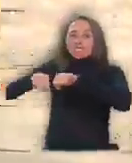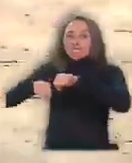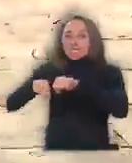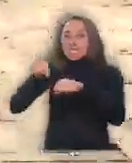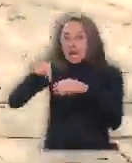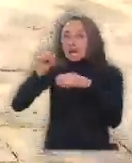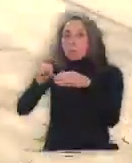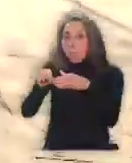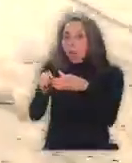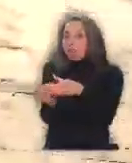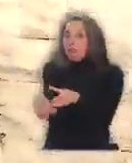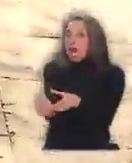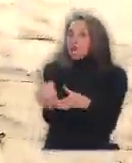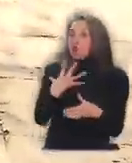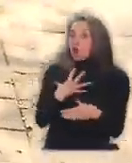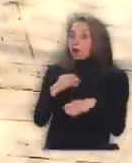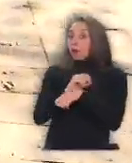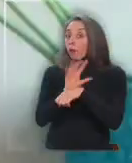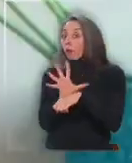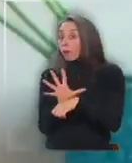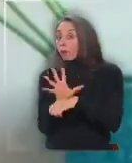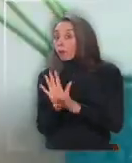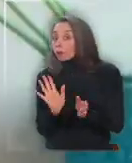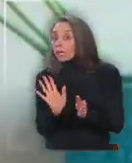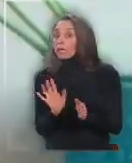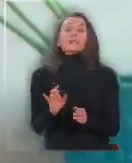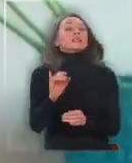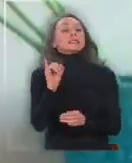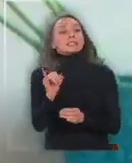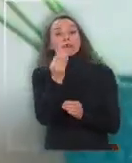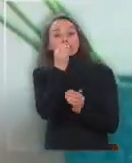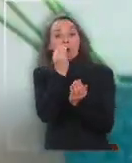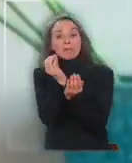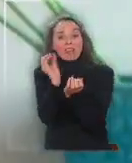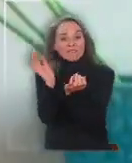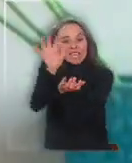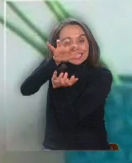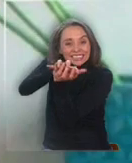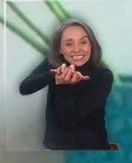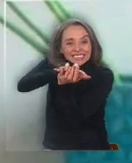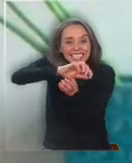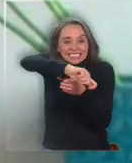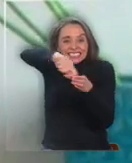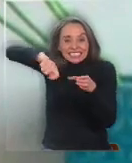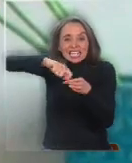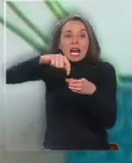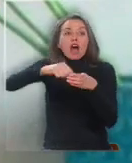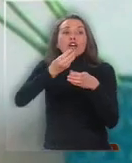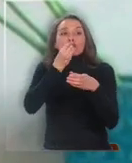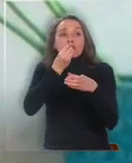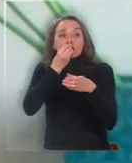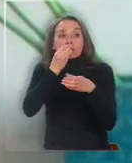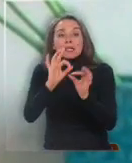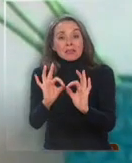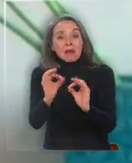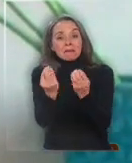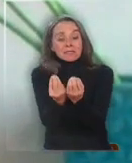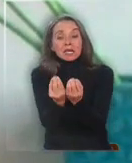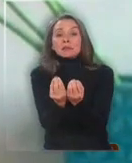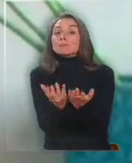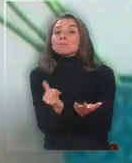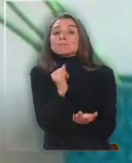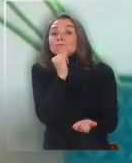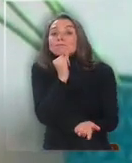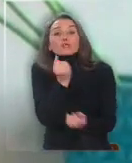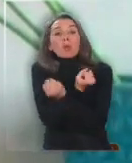forma importante de contagio del coronavirus? Si la comida venía bien sellada, lo más probable es que la comida esté intacta. Pero tampoco tenemos